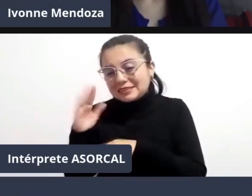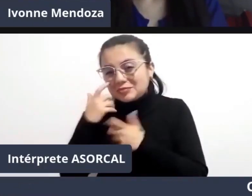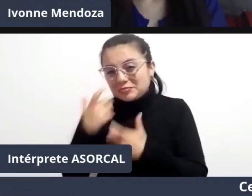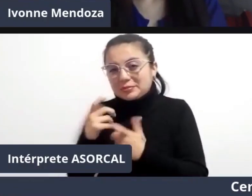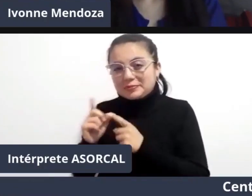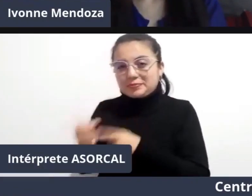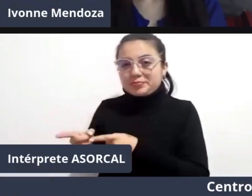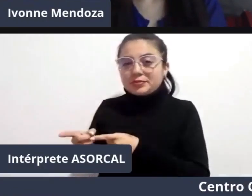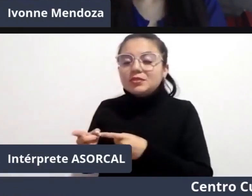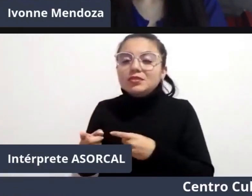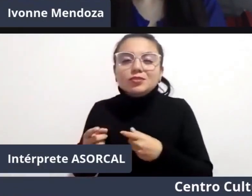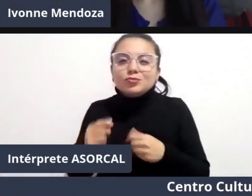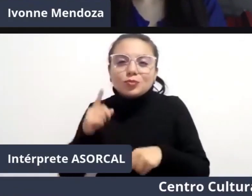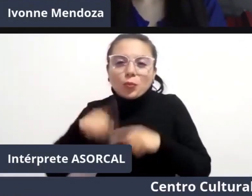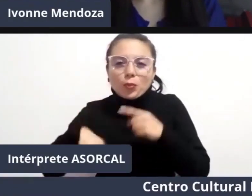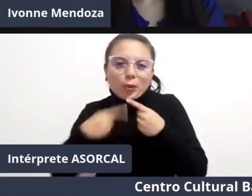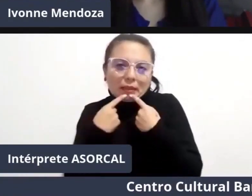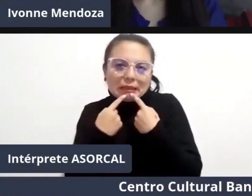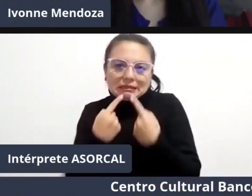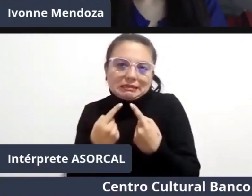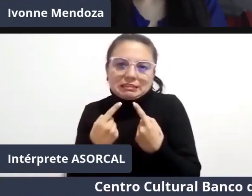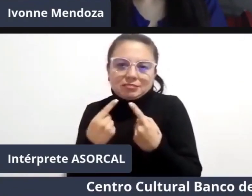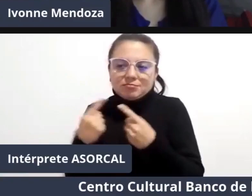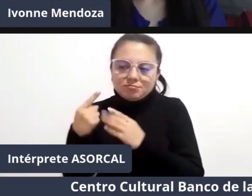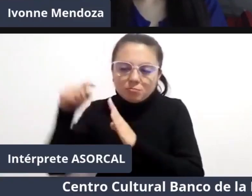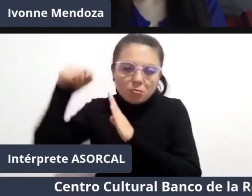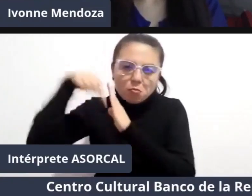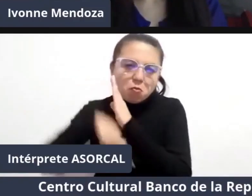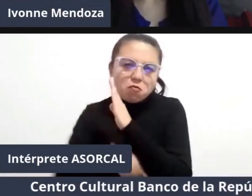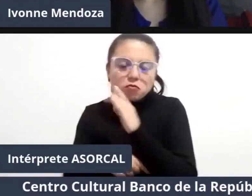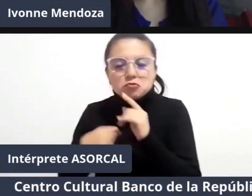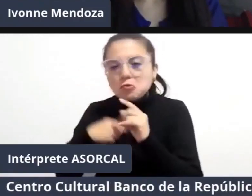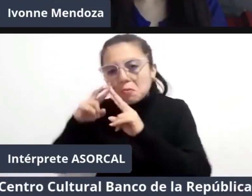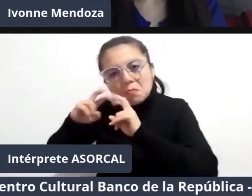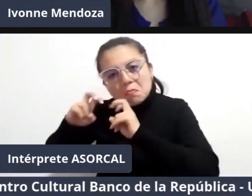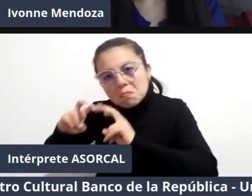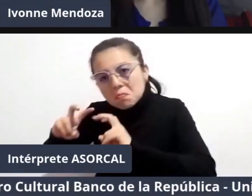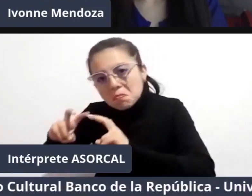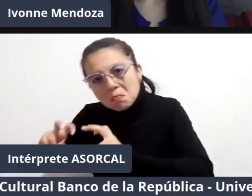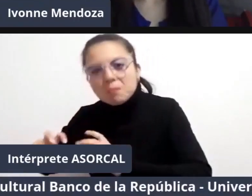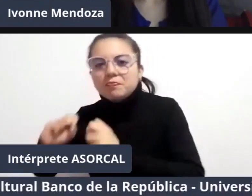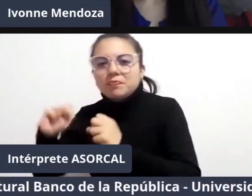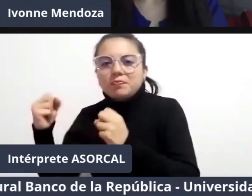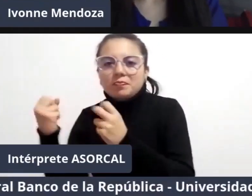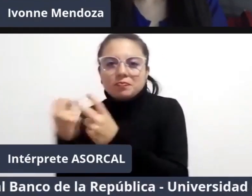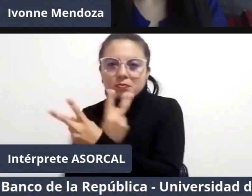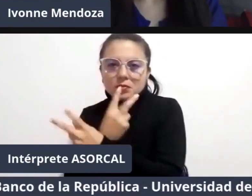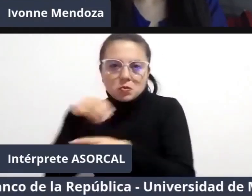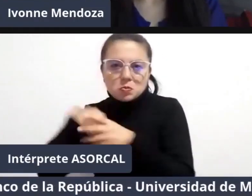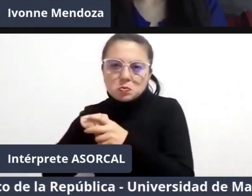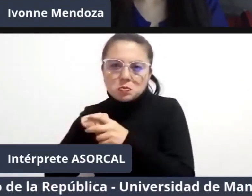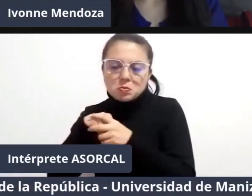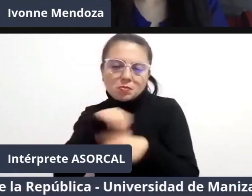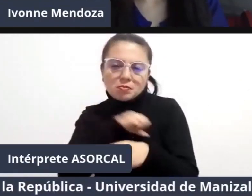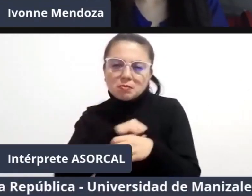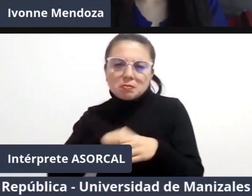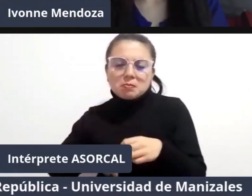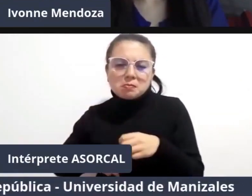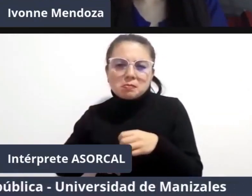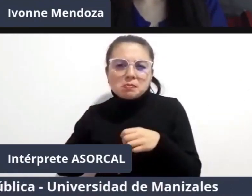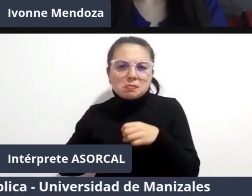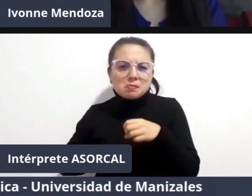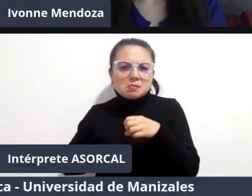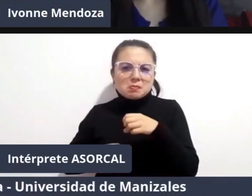profundidad esta cosa, no he estudiado la violencia en en el país, más allá de lo que